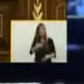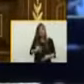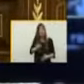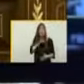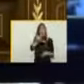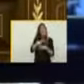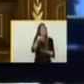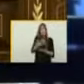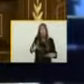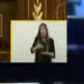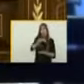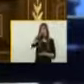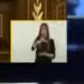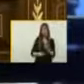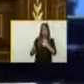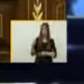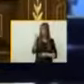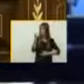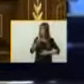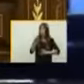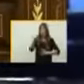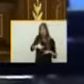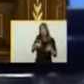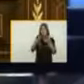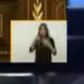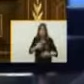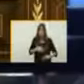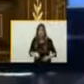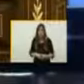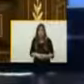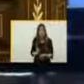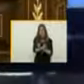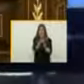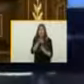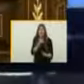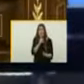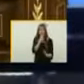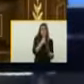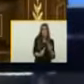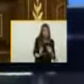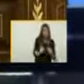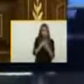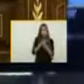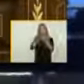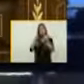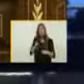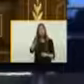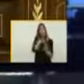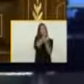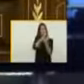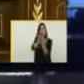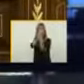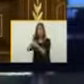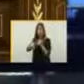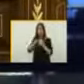resulta absolutamente sorprendente, que es esto de que ha puesto en marcha el reloj de la democracia. Es decir, las decisiones de la democracia funcionan con perfecta tranquilidad y con